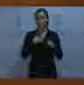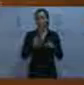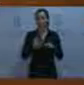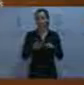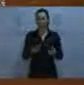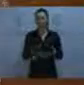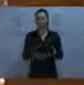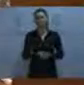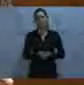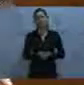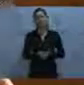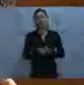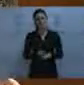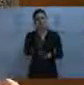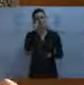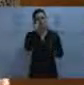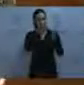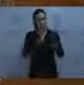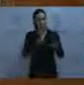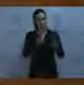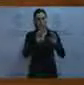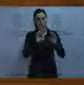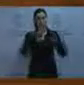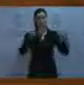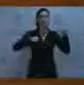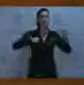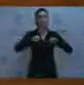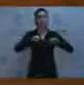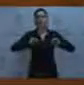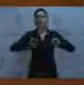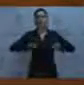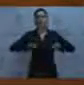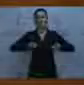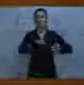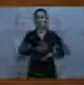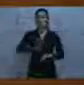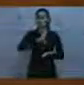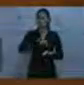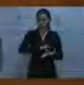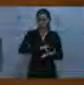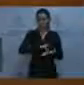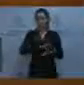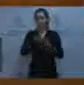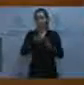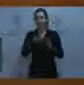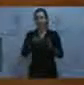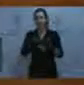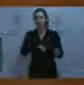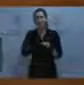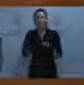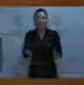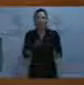Fernández, le modula su actuación y su iniciativa los acontecimientos que suceden en el conjunto del